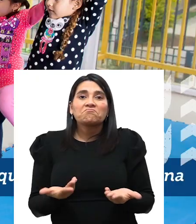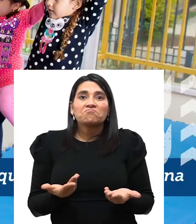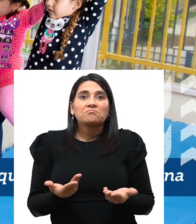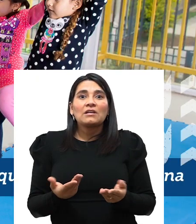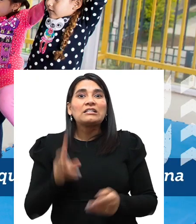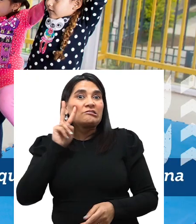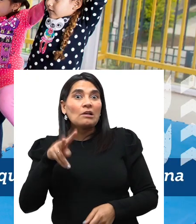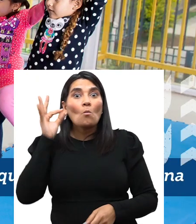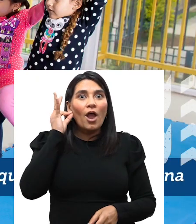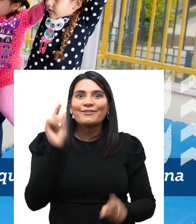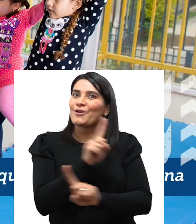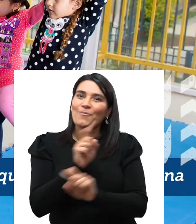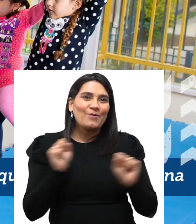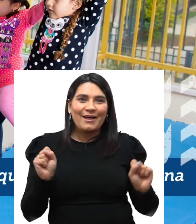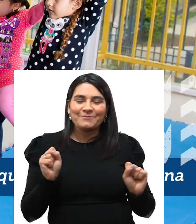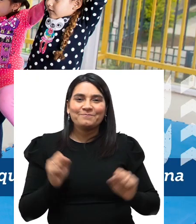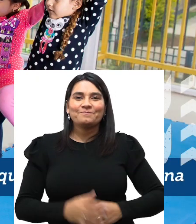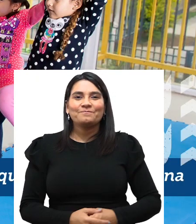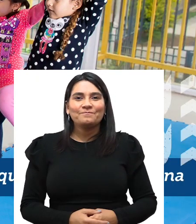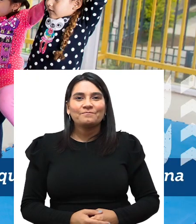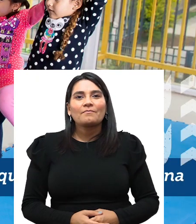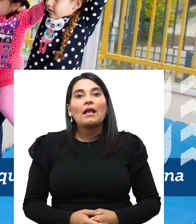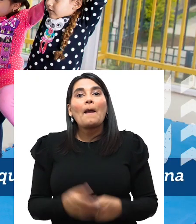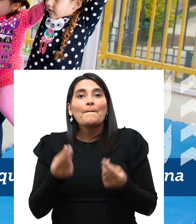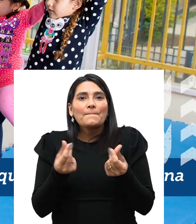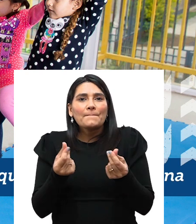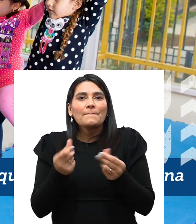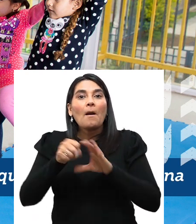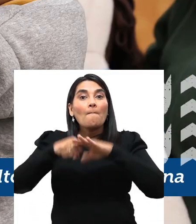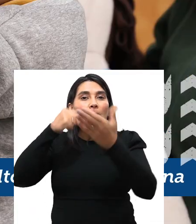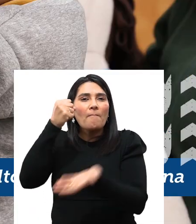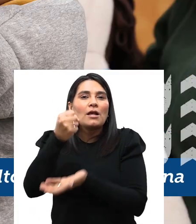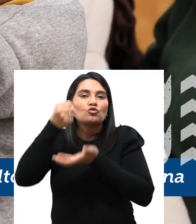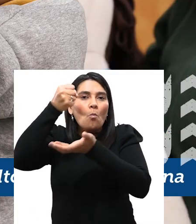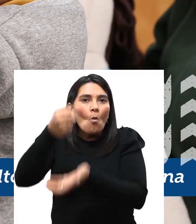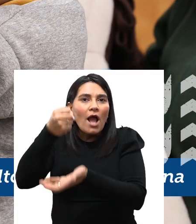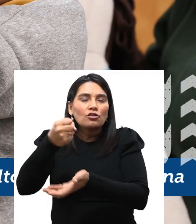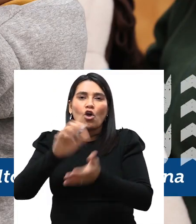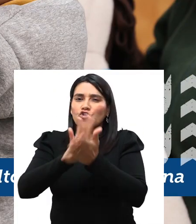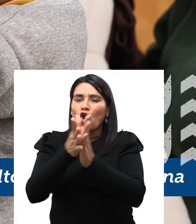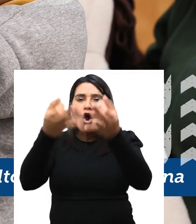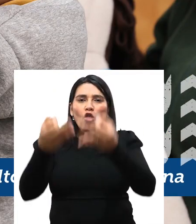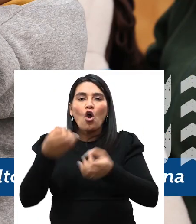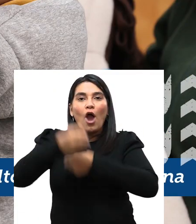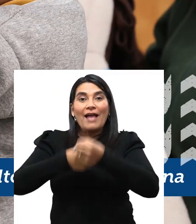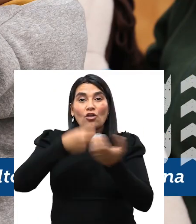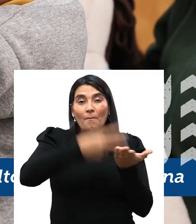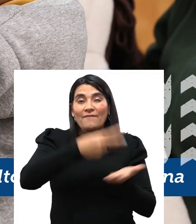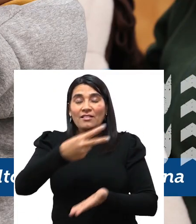las mujeres. El presupuesto total destinado para el año 2022 fue de